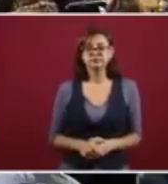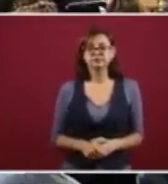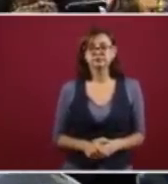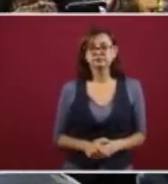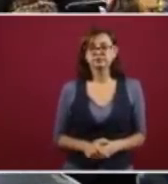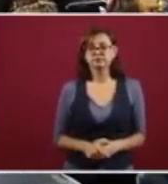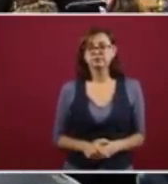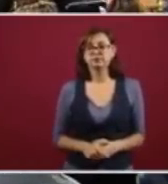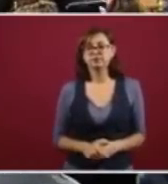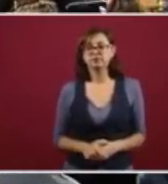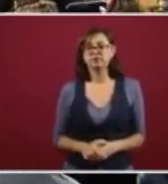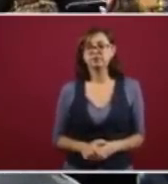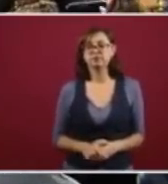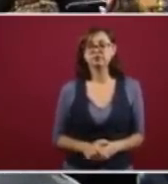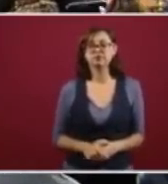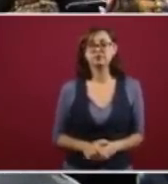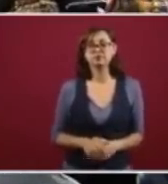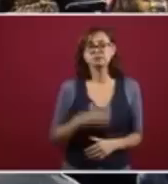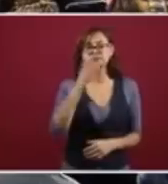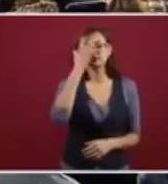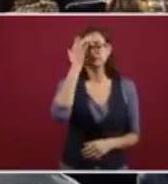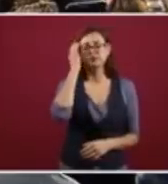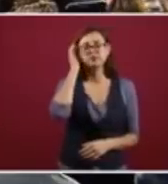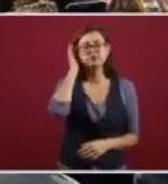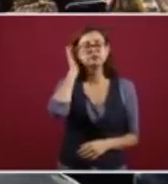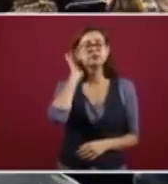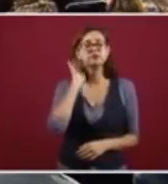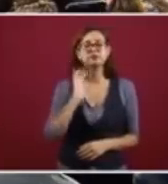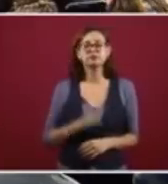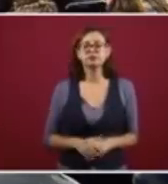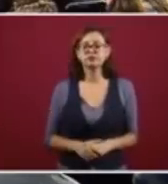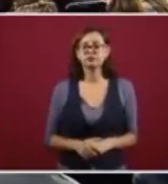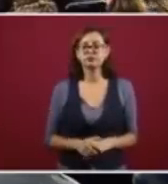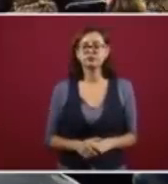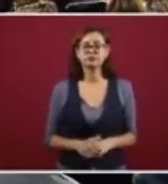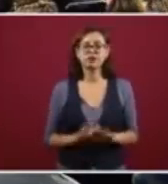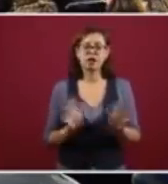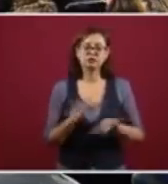A ver, ¿qué les parece una conclusión con tres